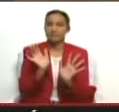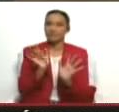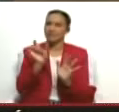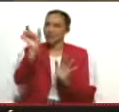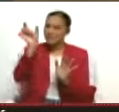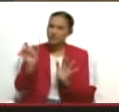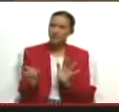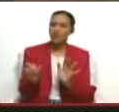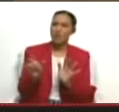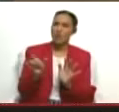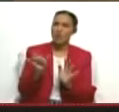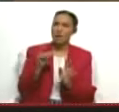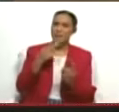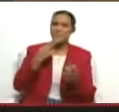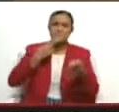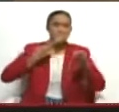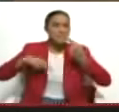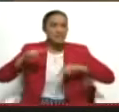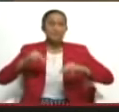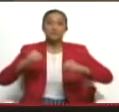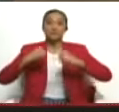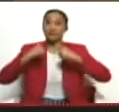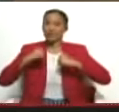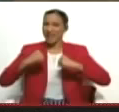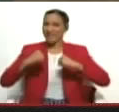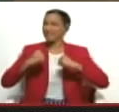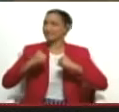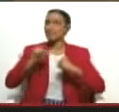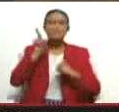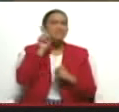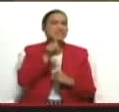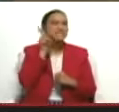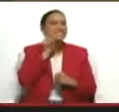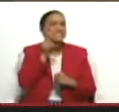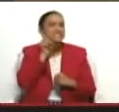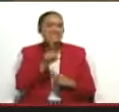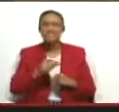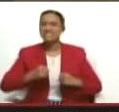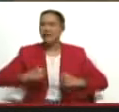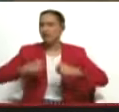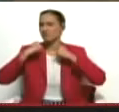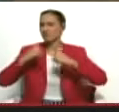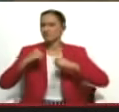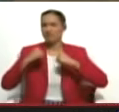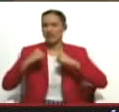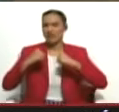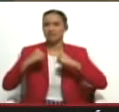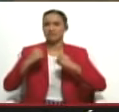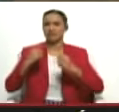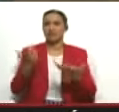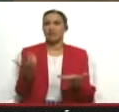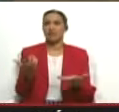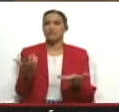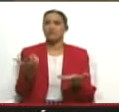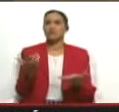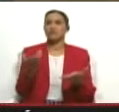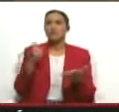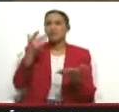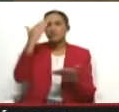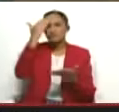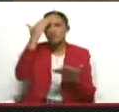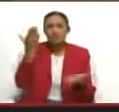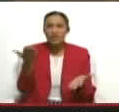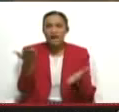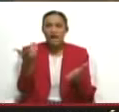tan brutal que se les cae todo cuando ni siquiera saben lo que significa el concepto de